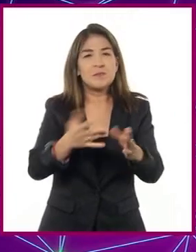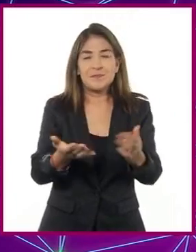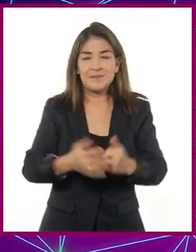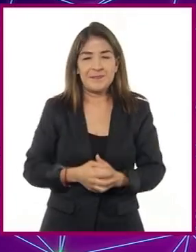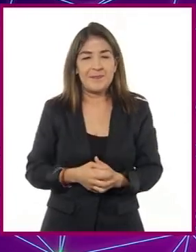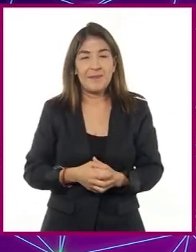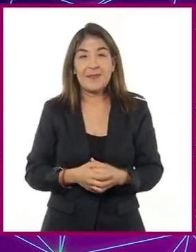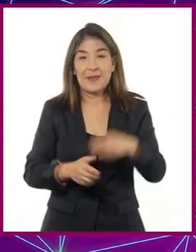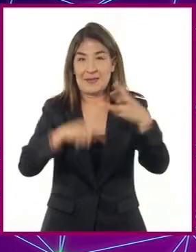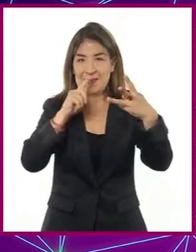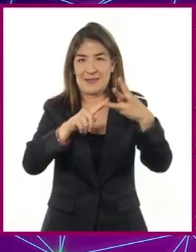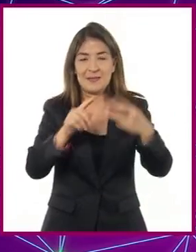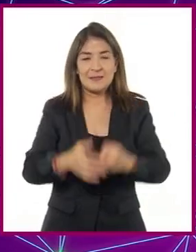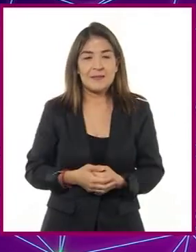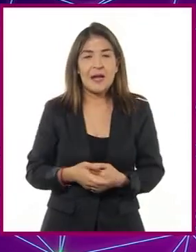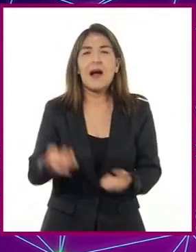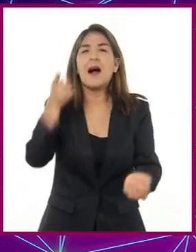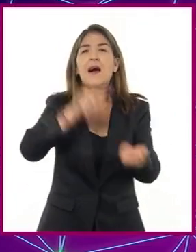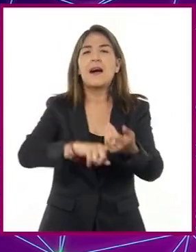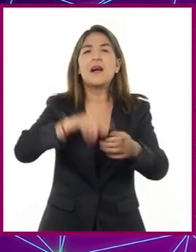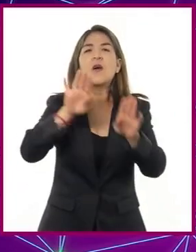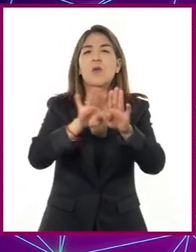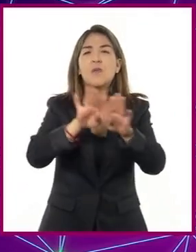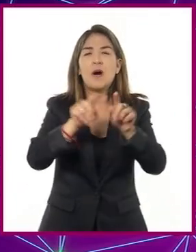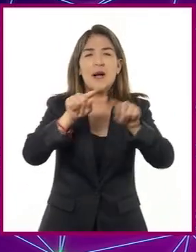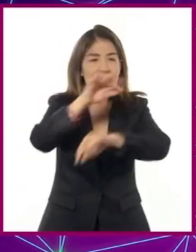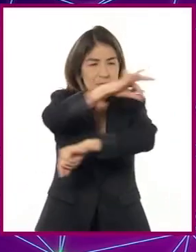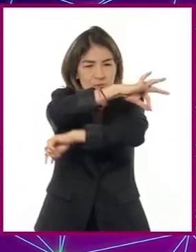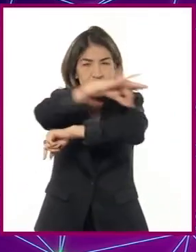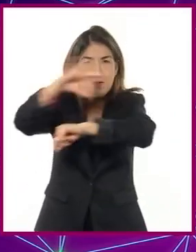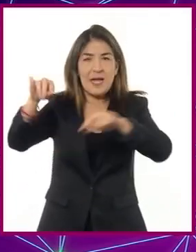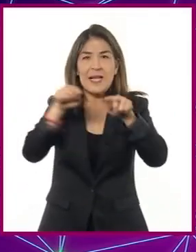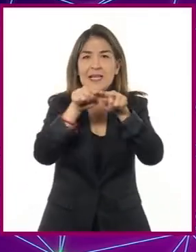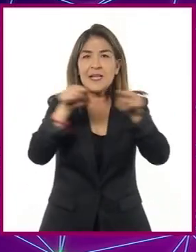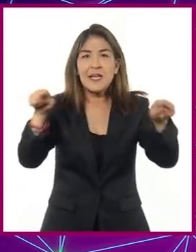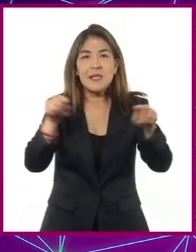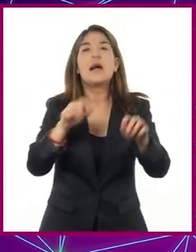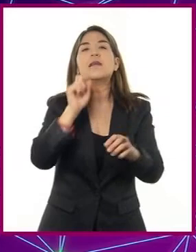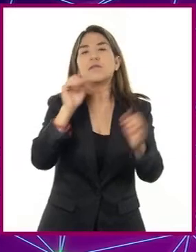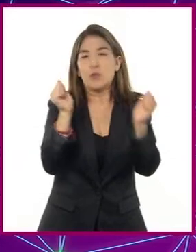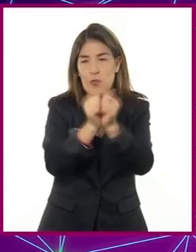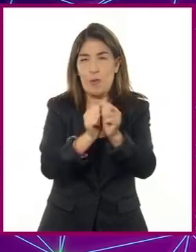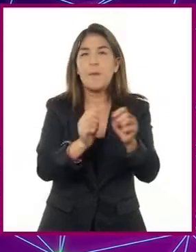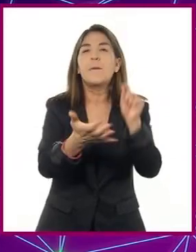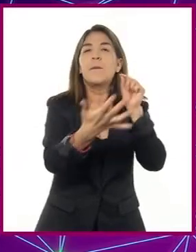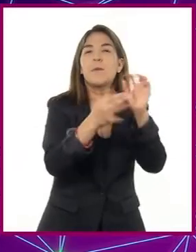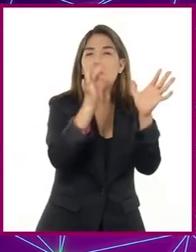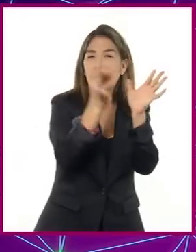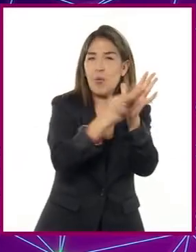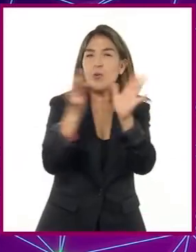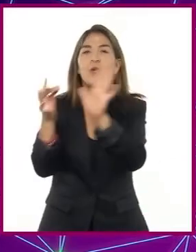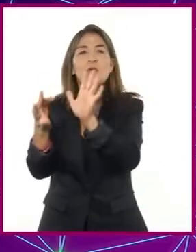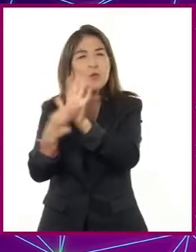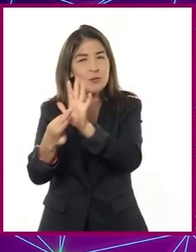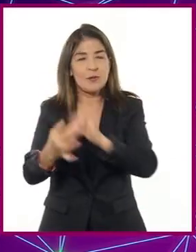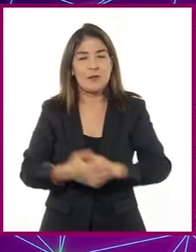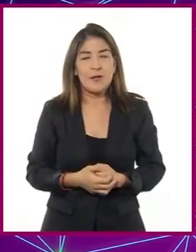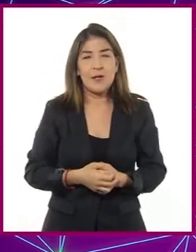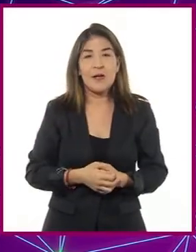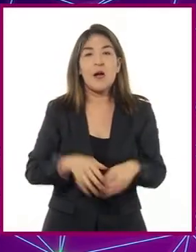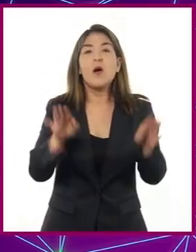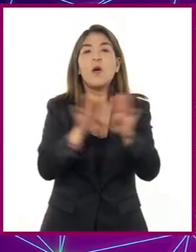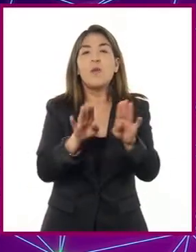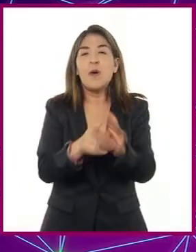Los extremos de una línea son puntos. 4. Una línea